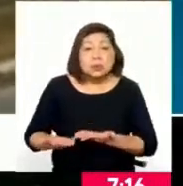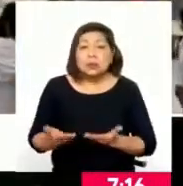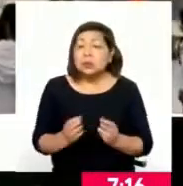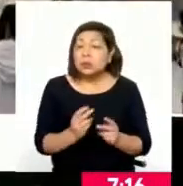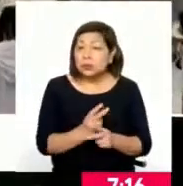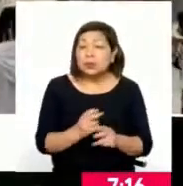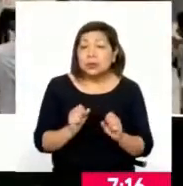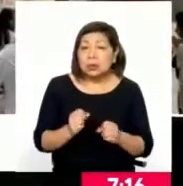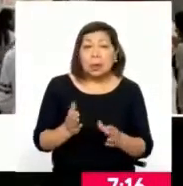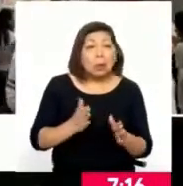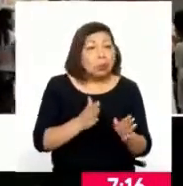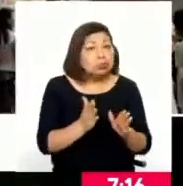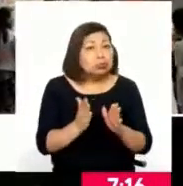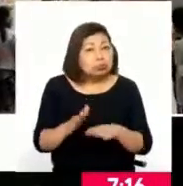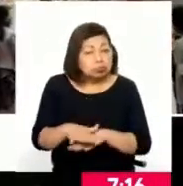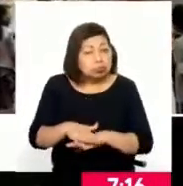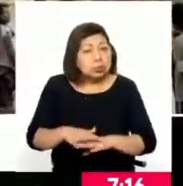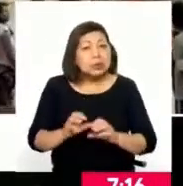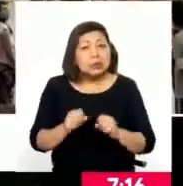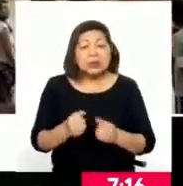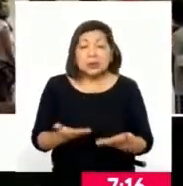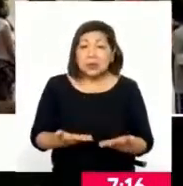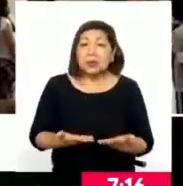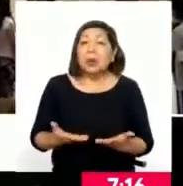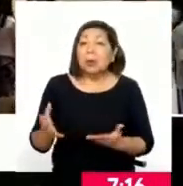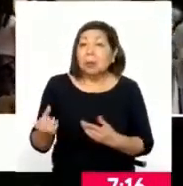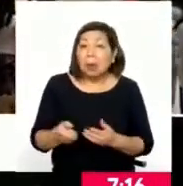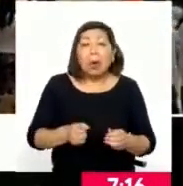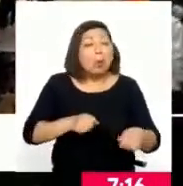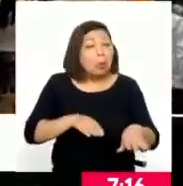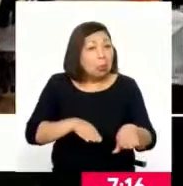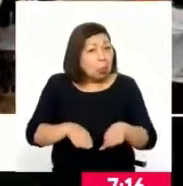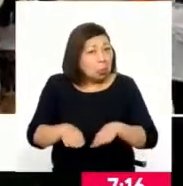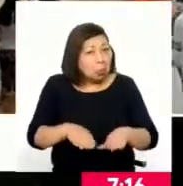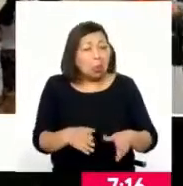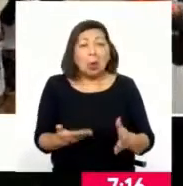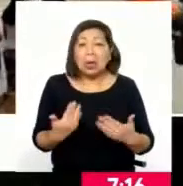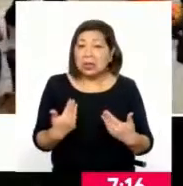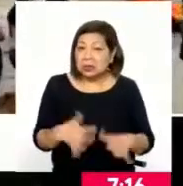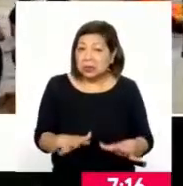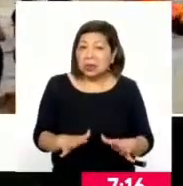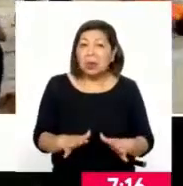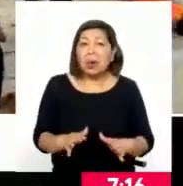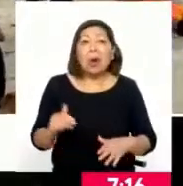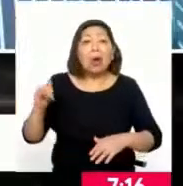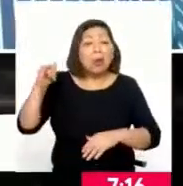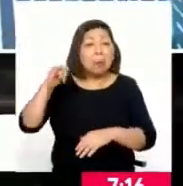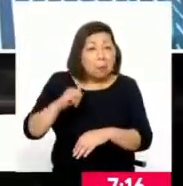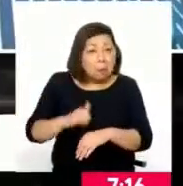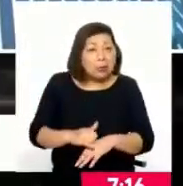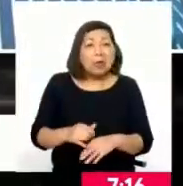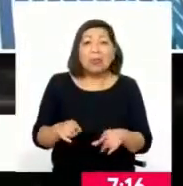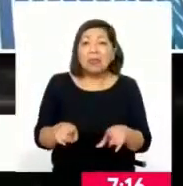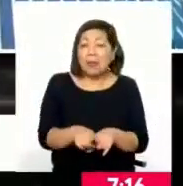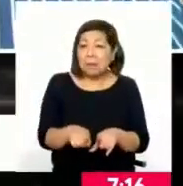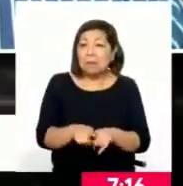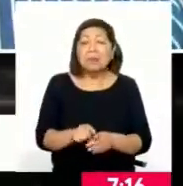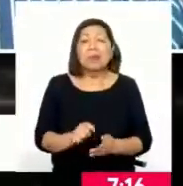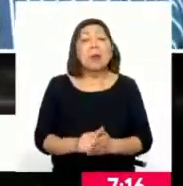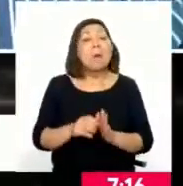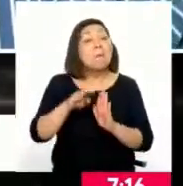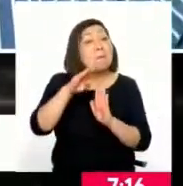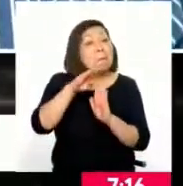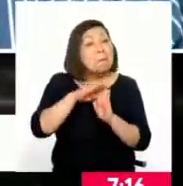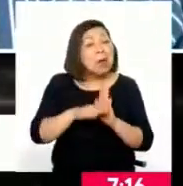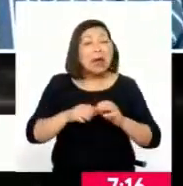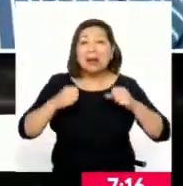medidas que hemos tomado. Es decir, se están recuperando carreteras, se están habilitando aeropuertos y también está